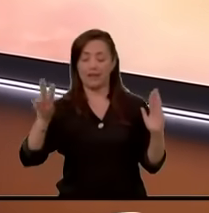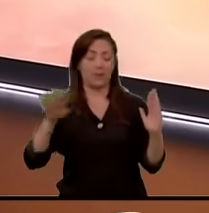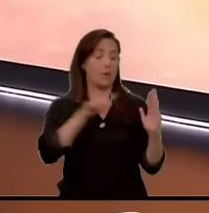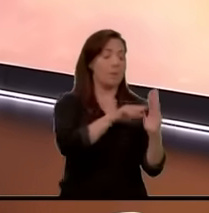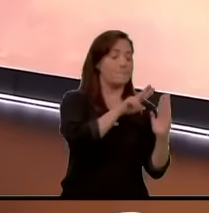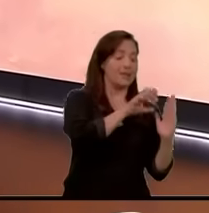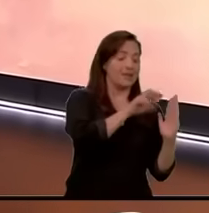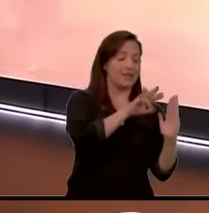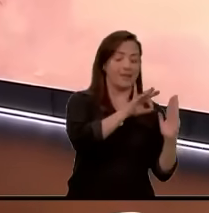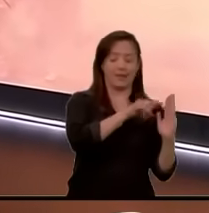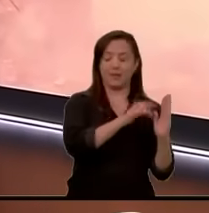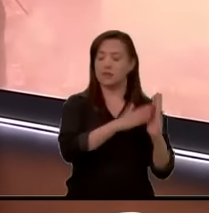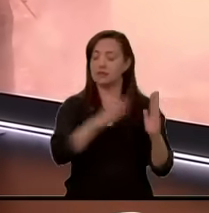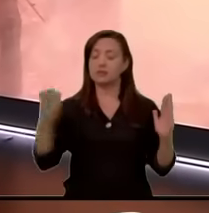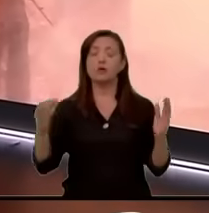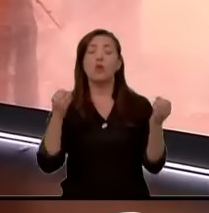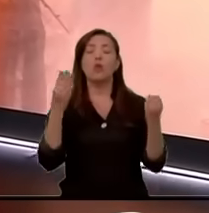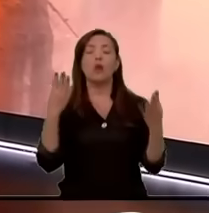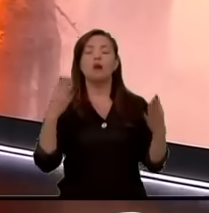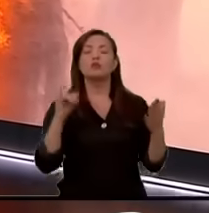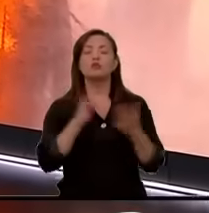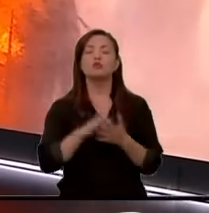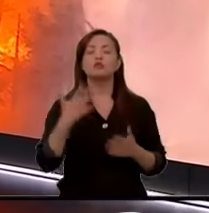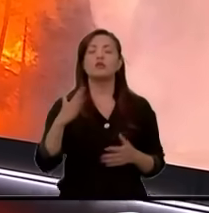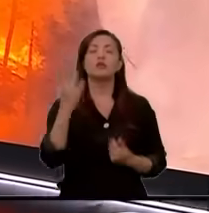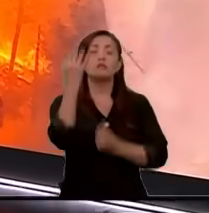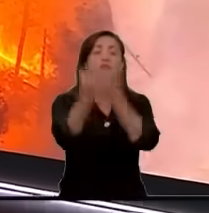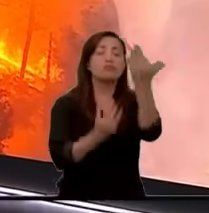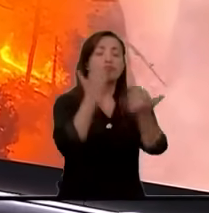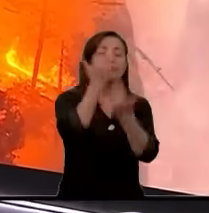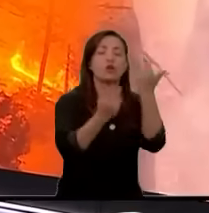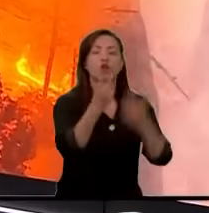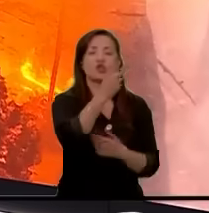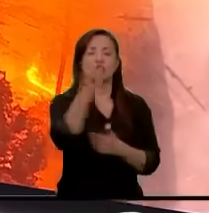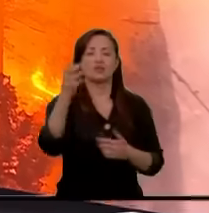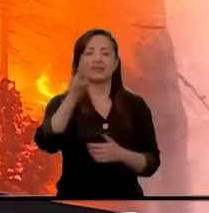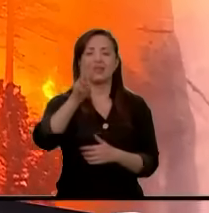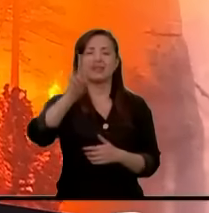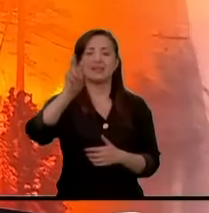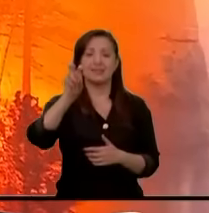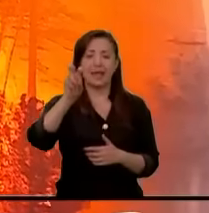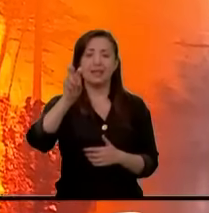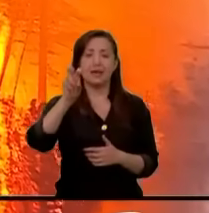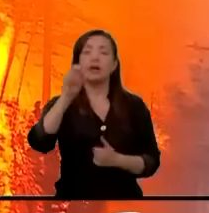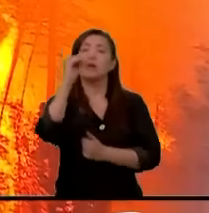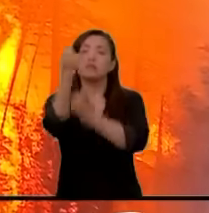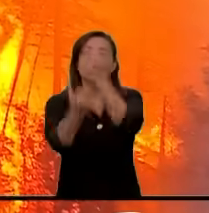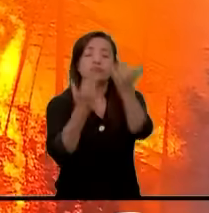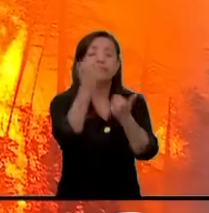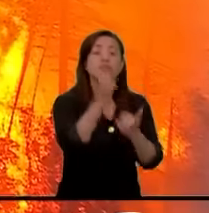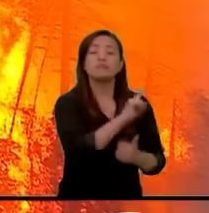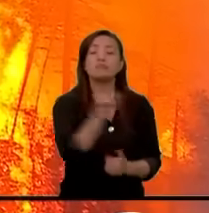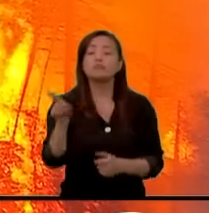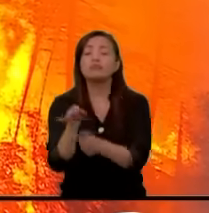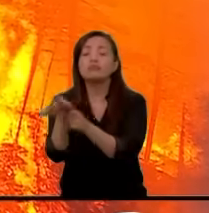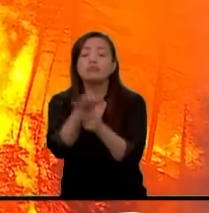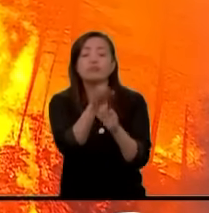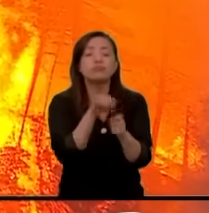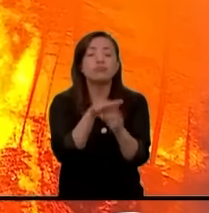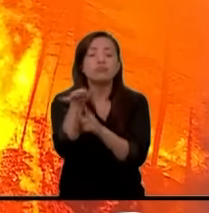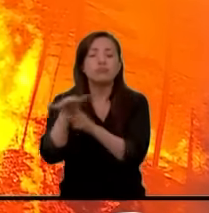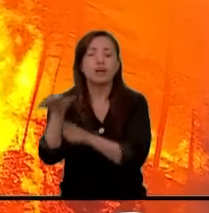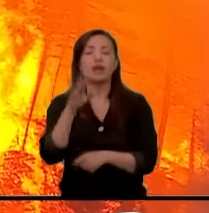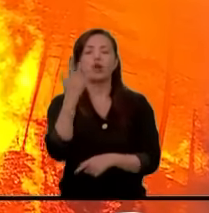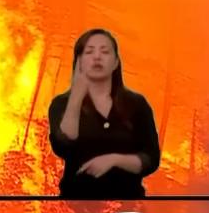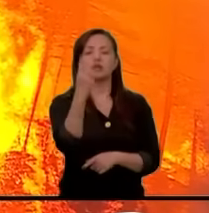han presentado cerca de 237 incendios. Las conflagraciones han afectado a unos 121 municipios y las llamas